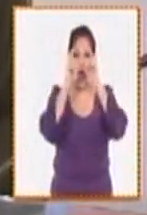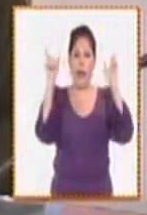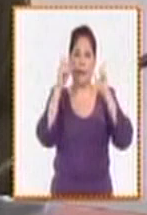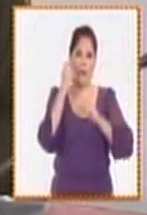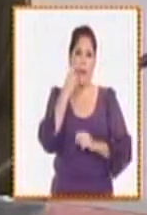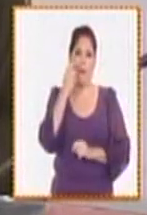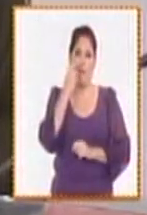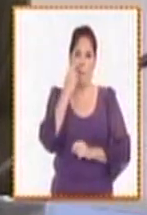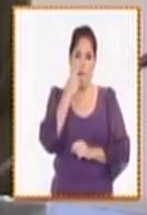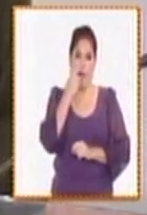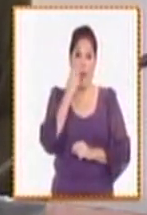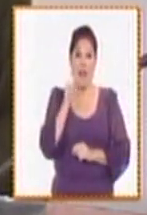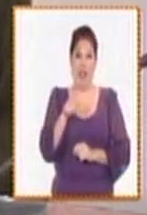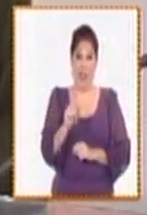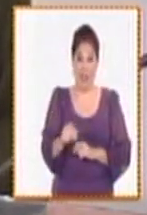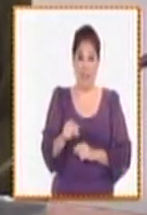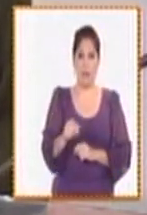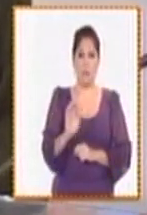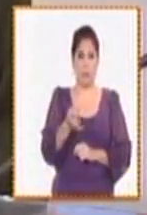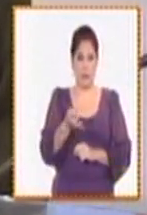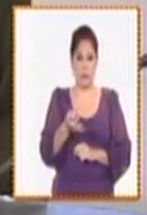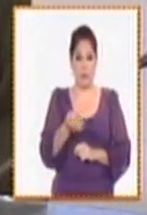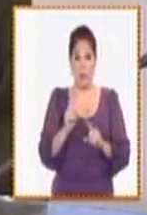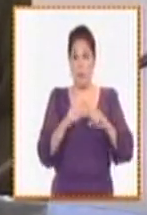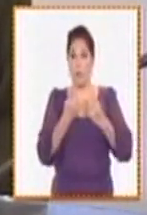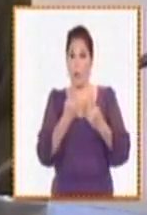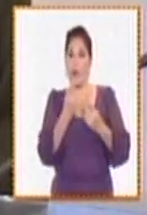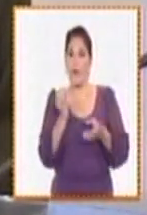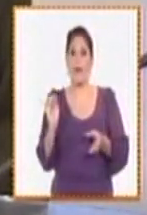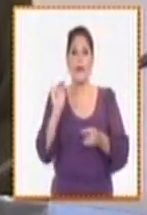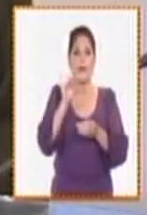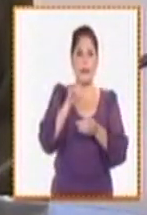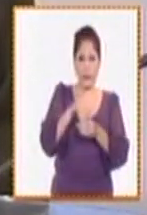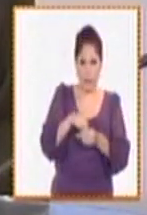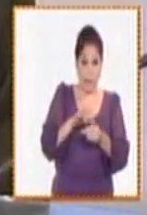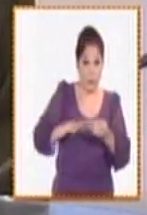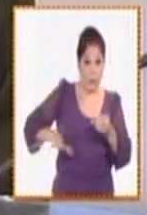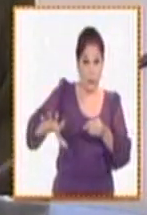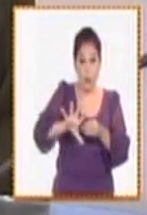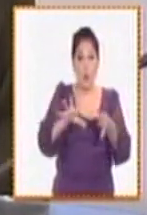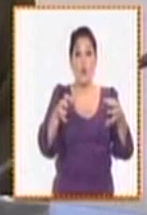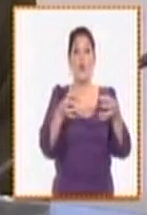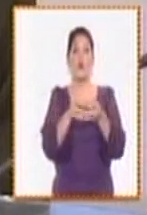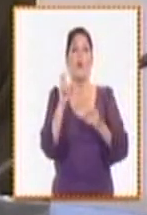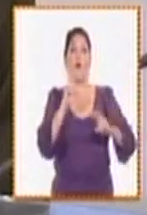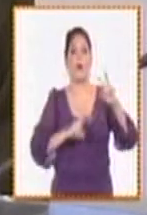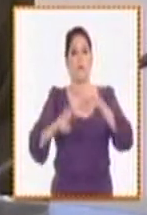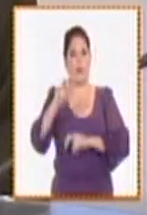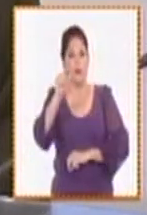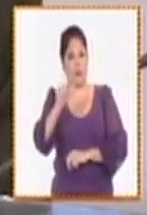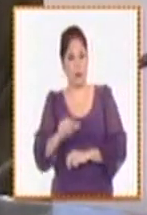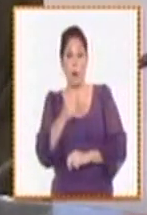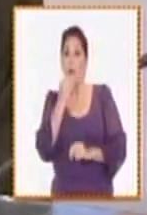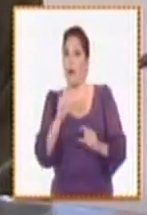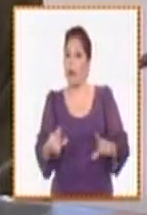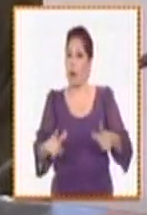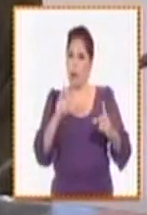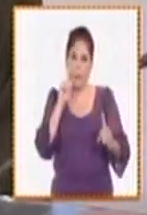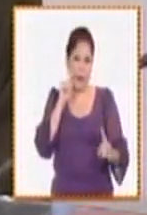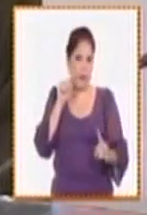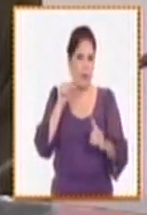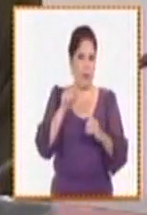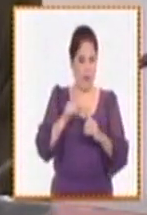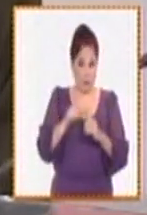la detección oportuna de estos hechos, para poder integrar de forma en equipo la investigación y poder cumplir los objetivos